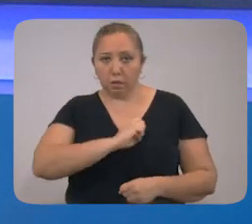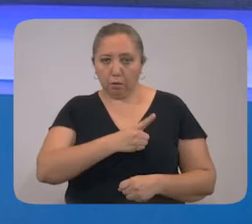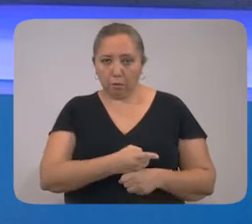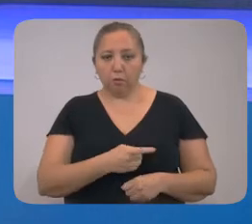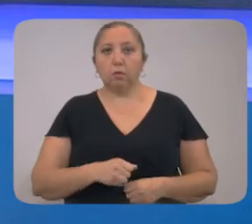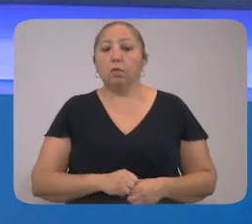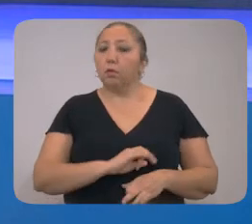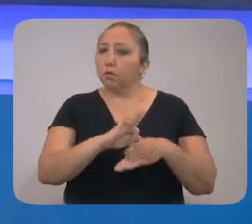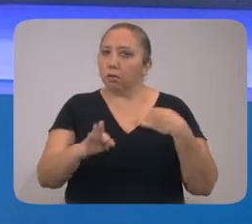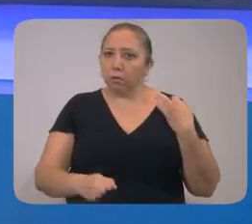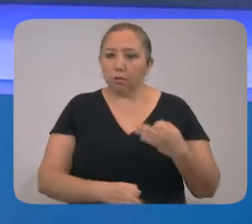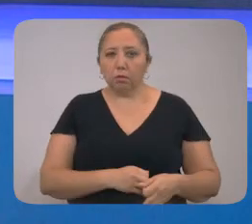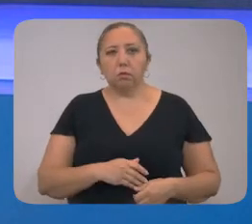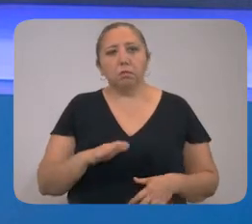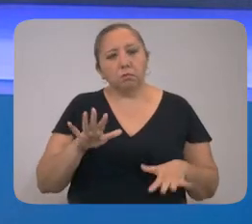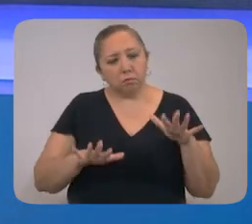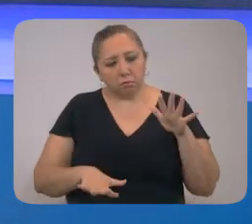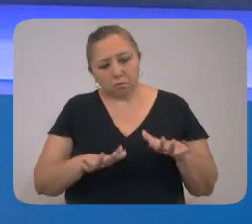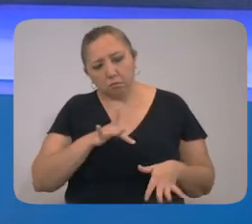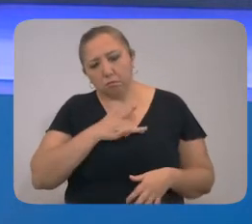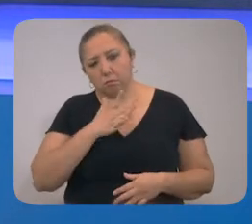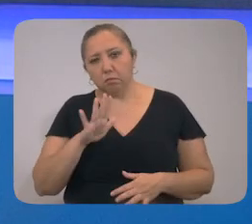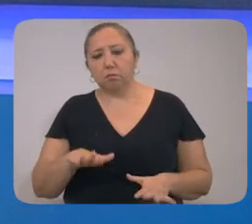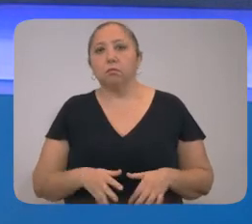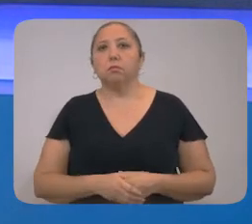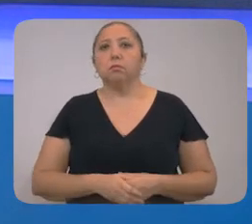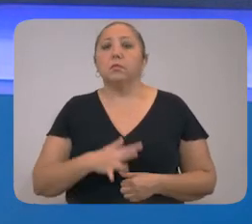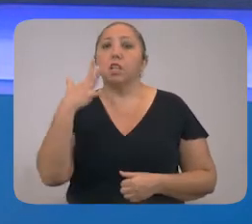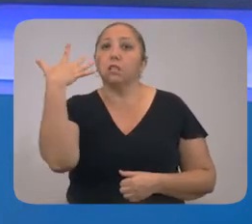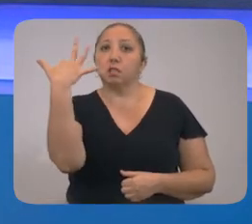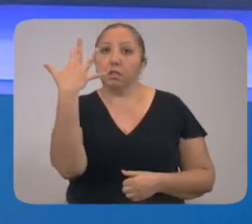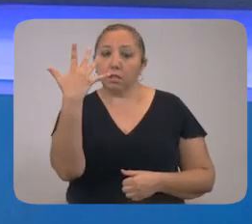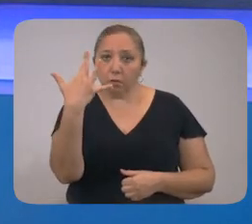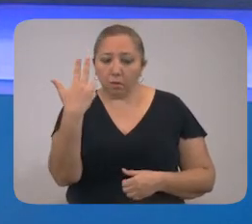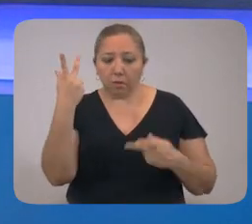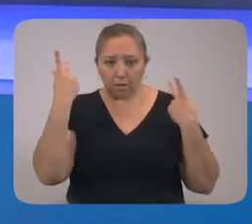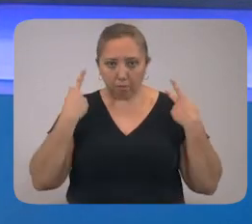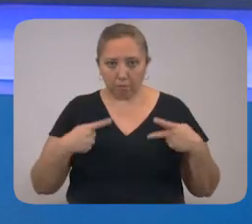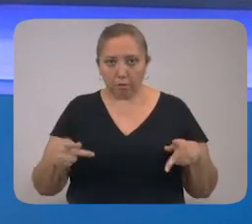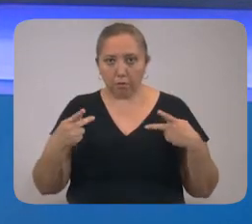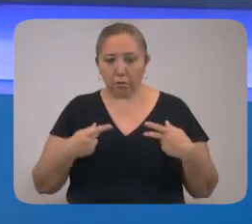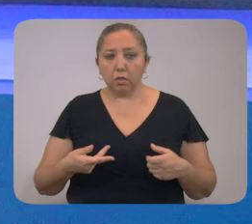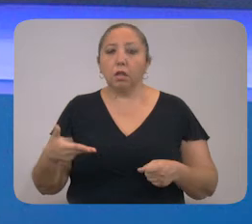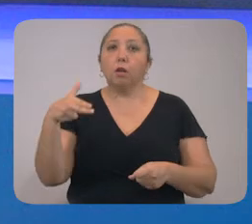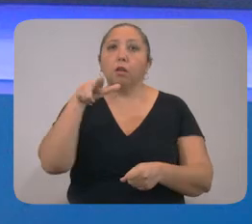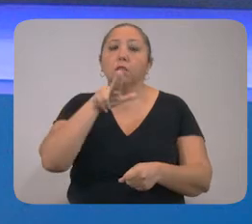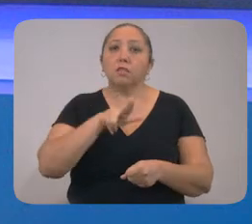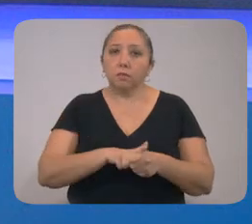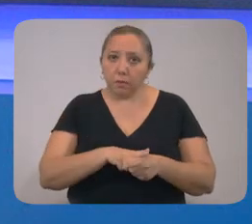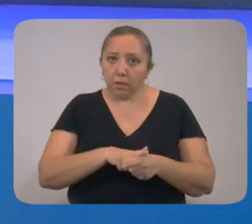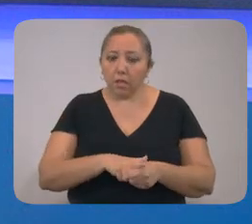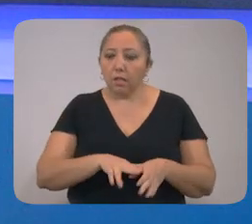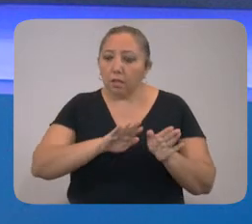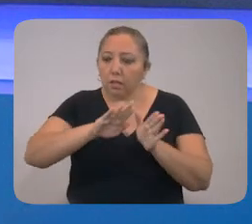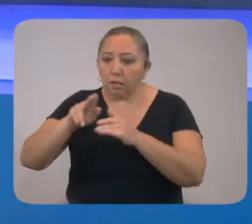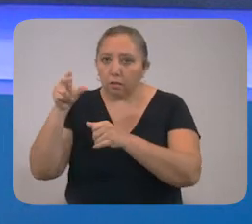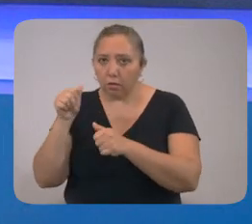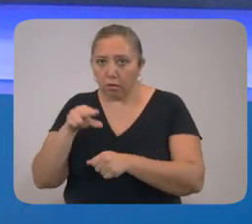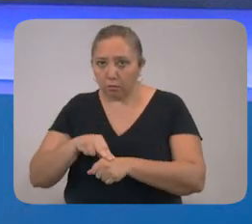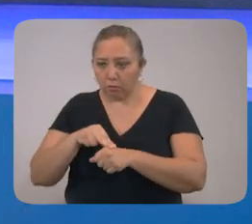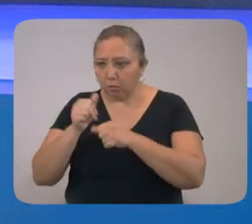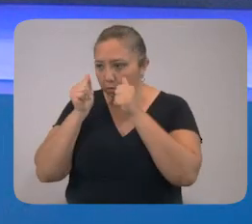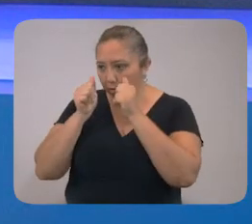Yucatán. Todos ellos presentan síntomas leves. 50 de los casos confirmados están hospitalizados y en aislamiento